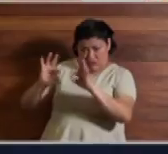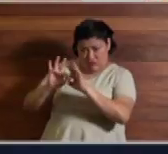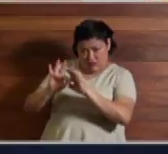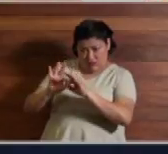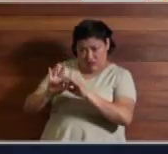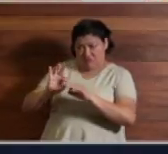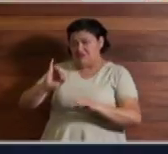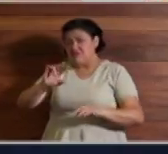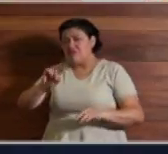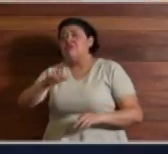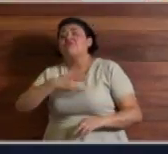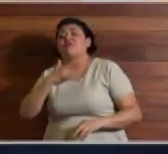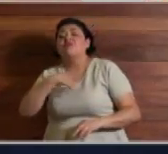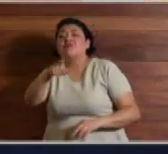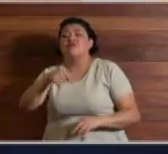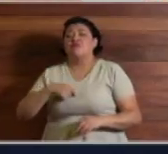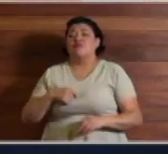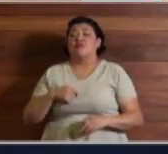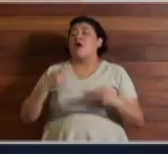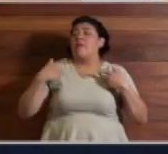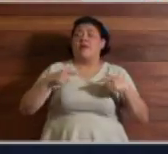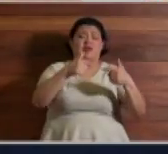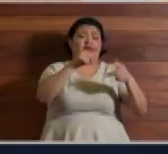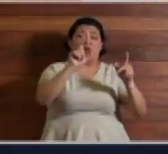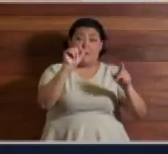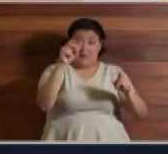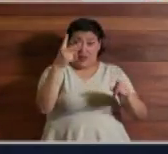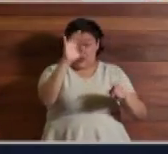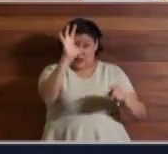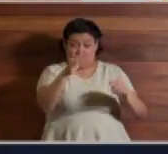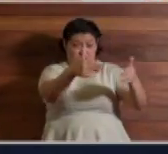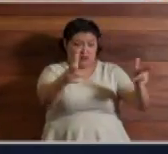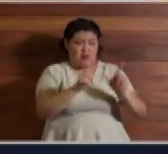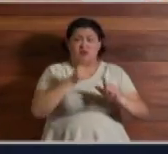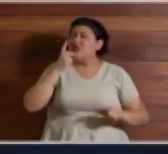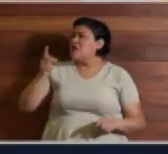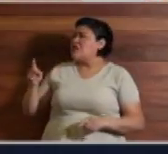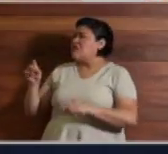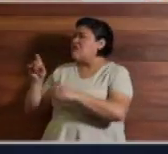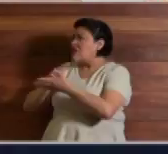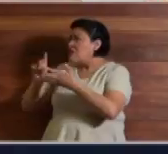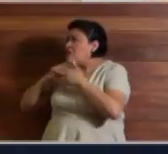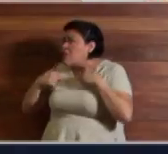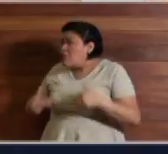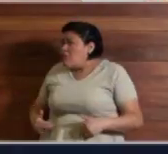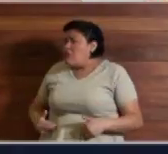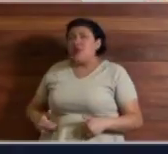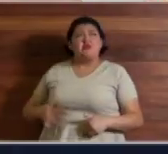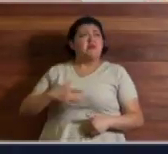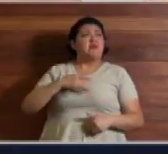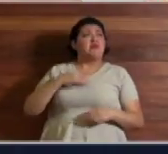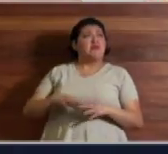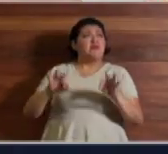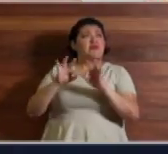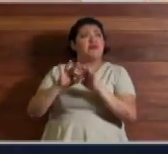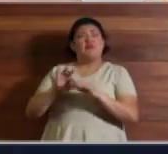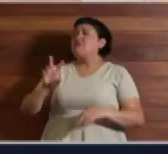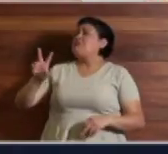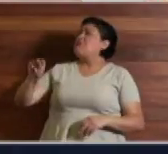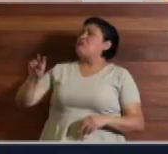22.8% de mexicanos asumen que no es una agenda relevante. Por otra parte, nos